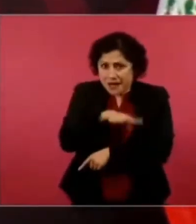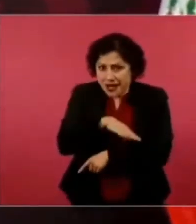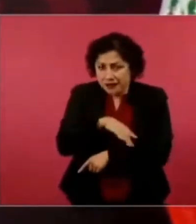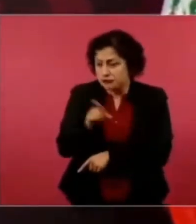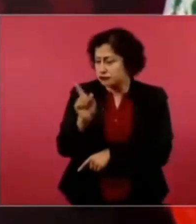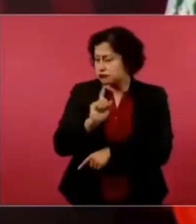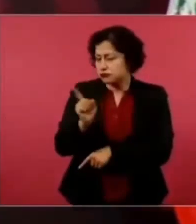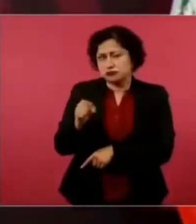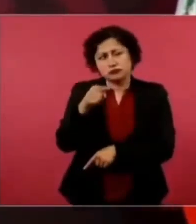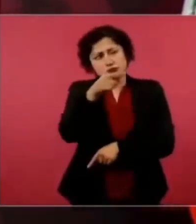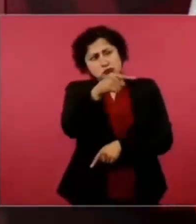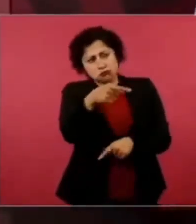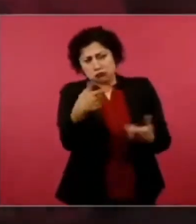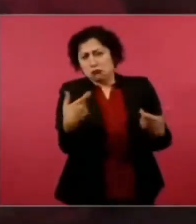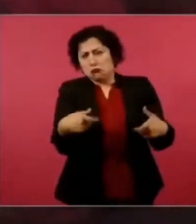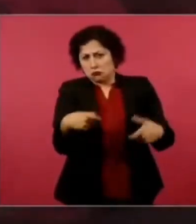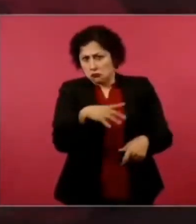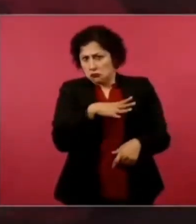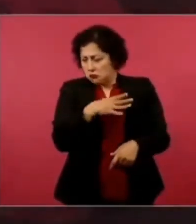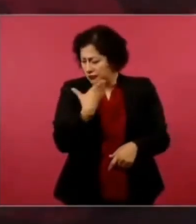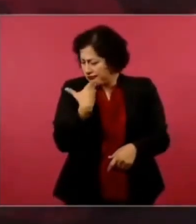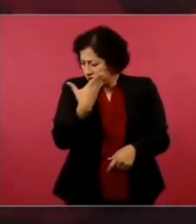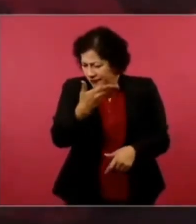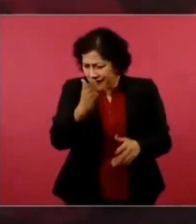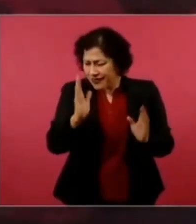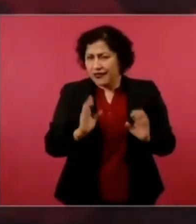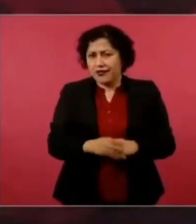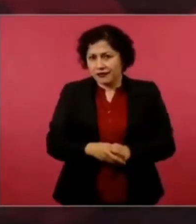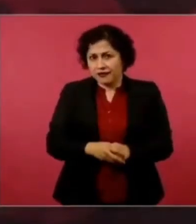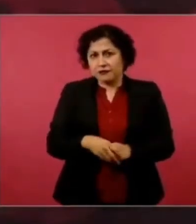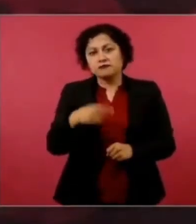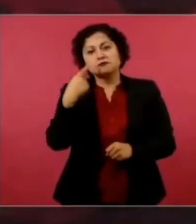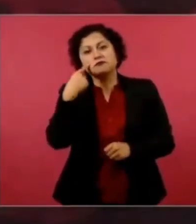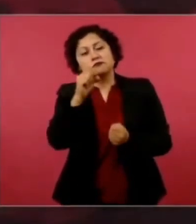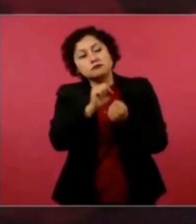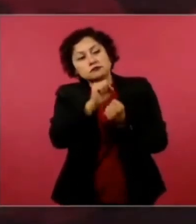su fortuna con trabajo.